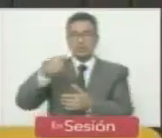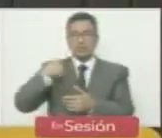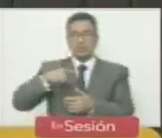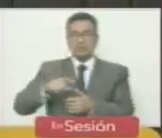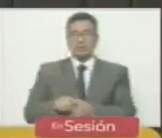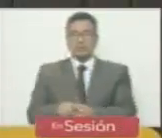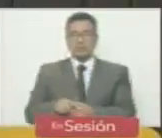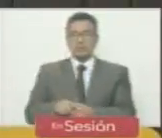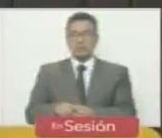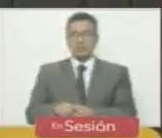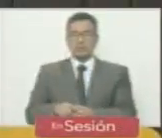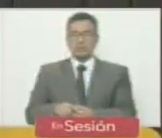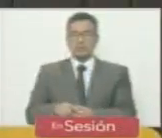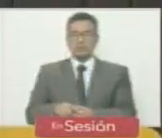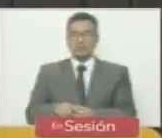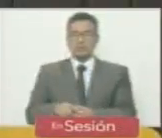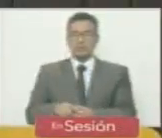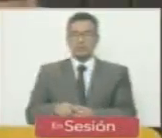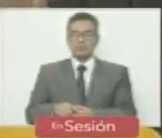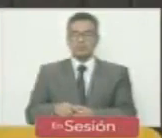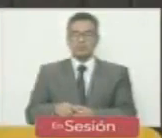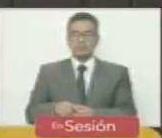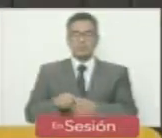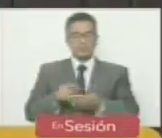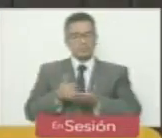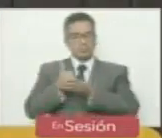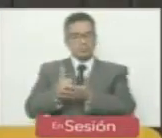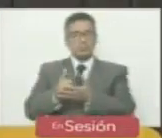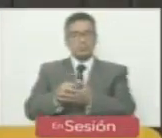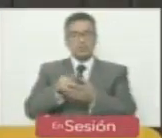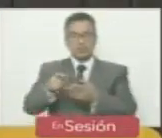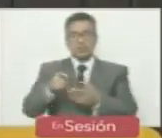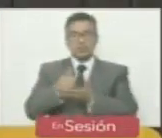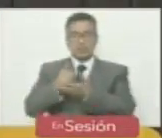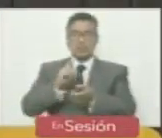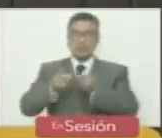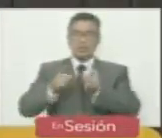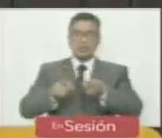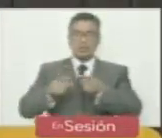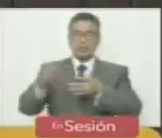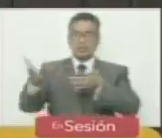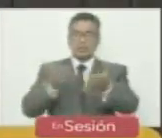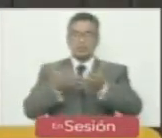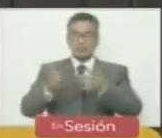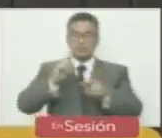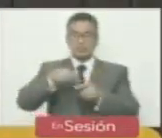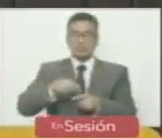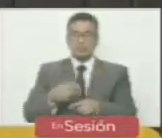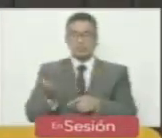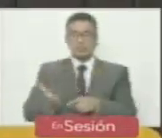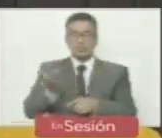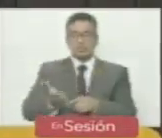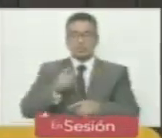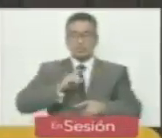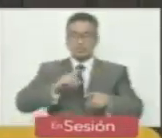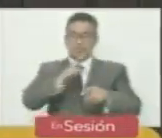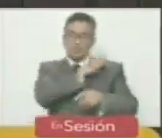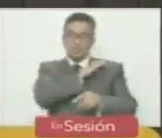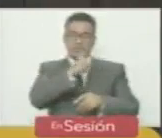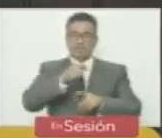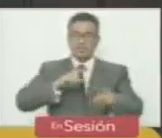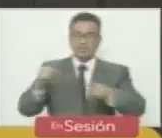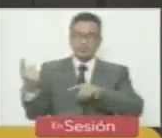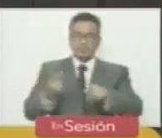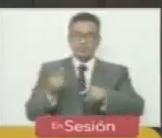que le son, que sirven a un patrono o a varios patronos. Además es importante recalcar que